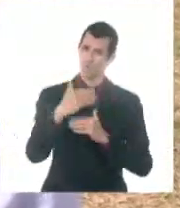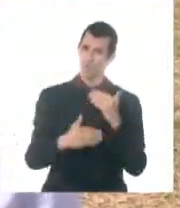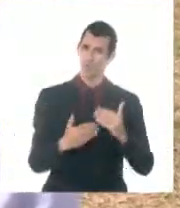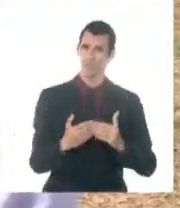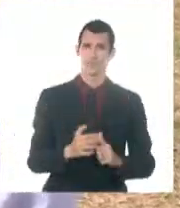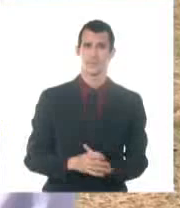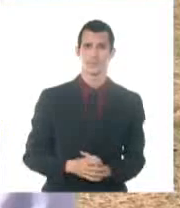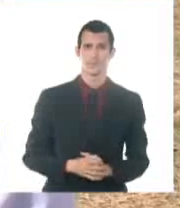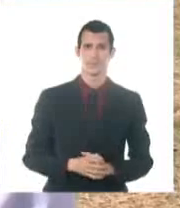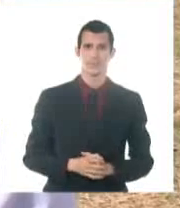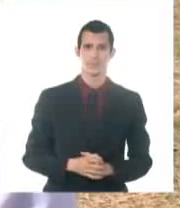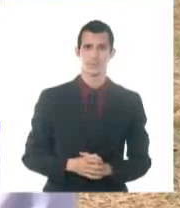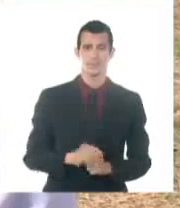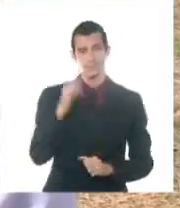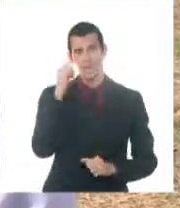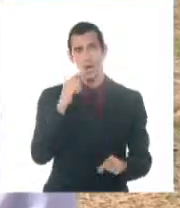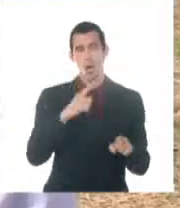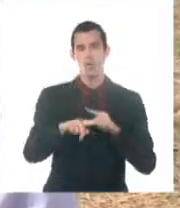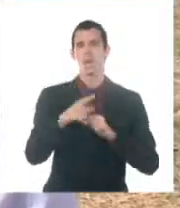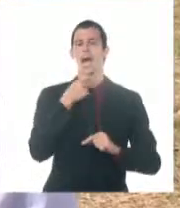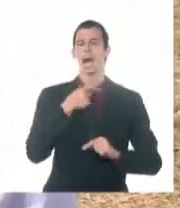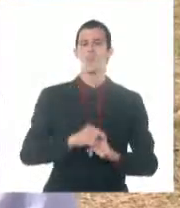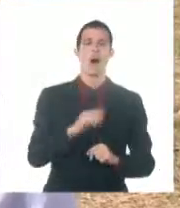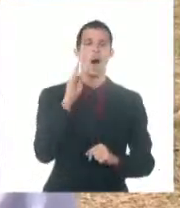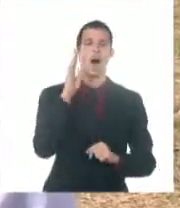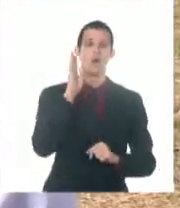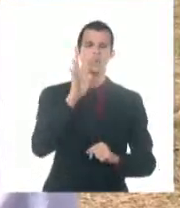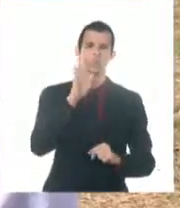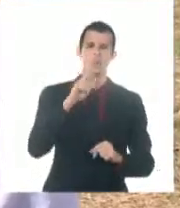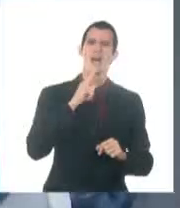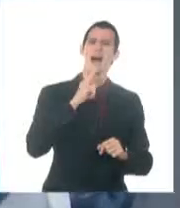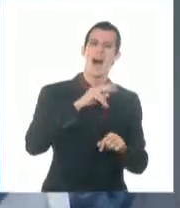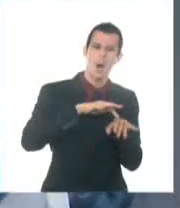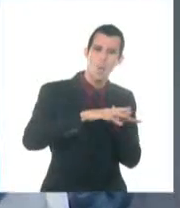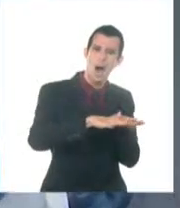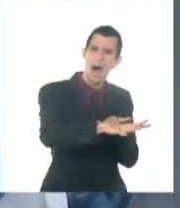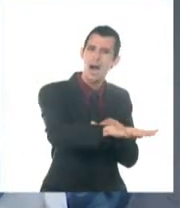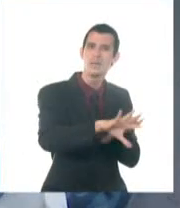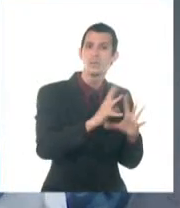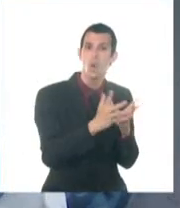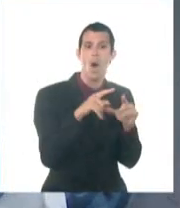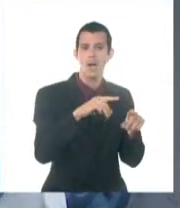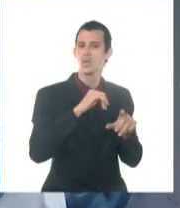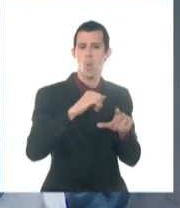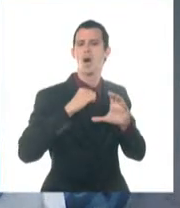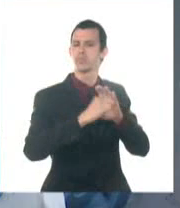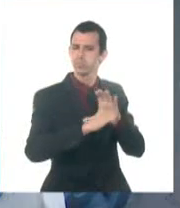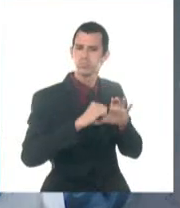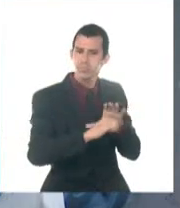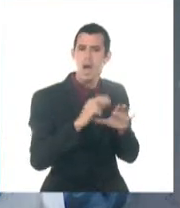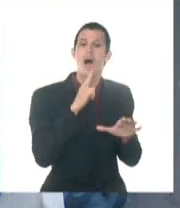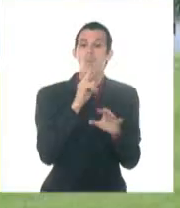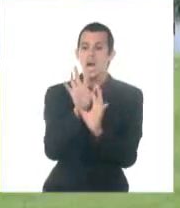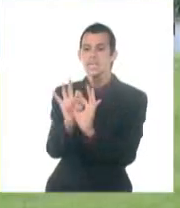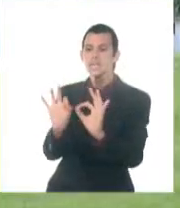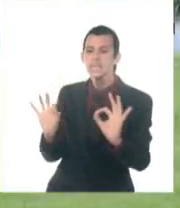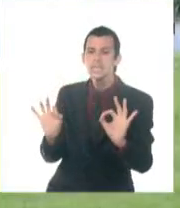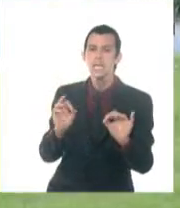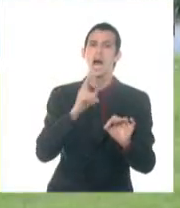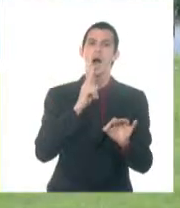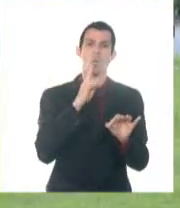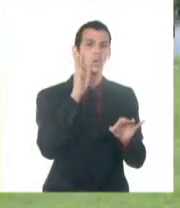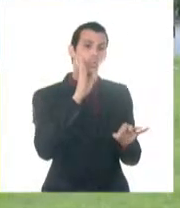residuales, que son los que cubren las principales posiciones de extracción de los residuales de la ciudad. Las roturas en medios de